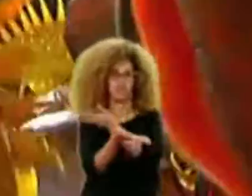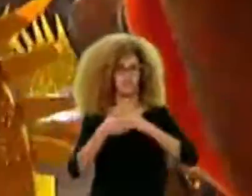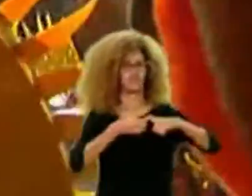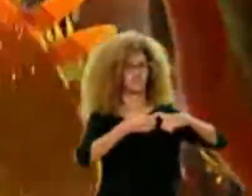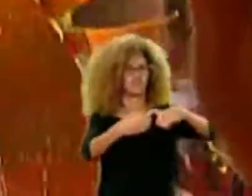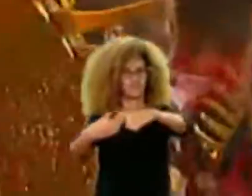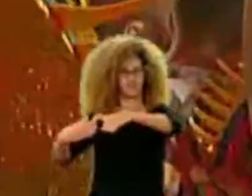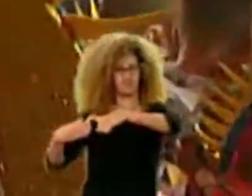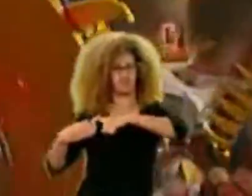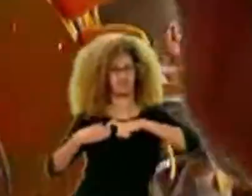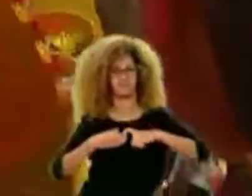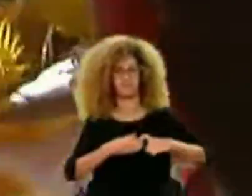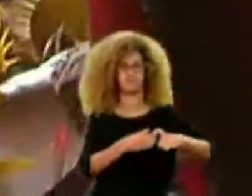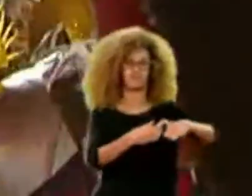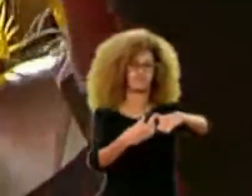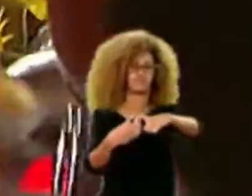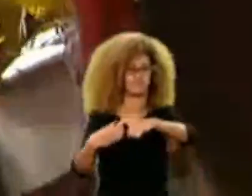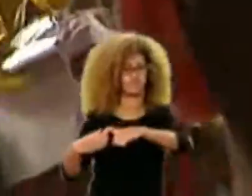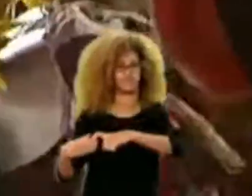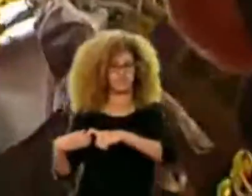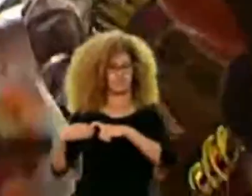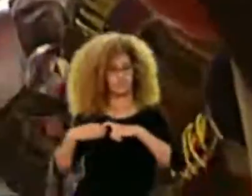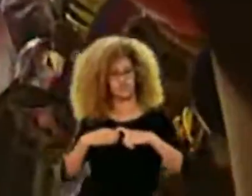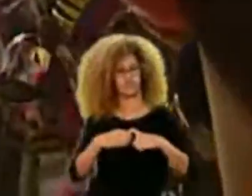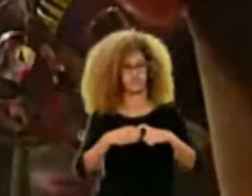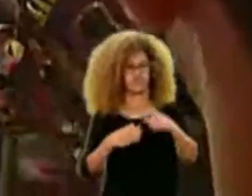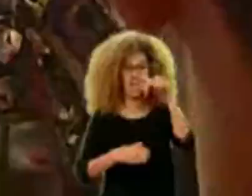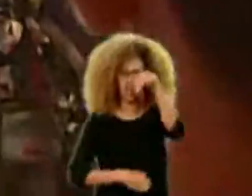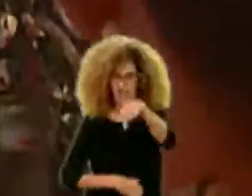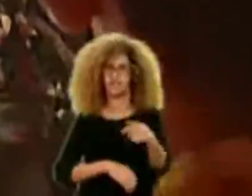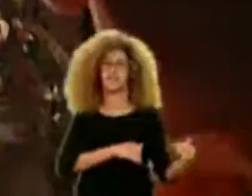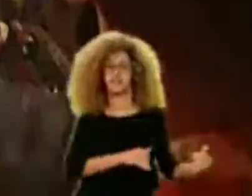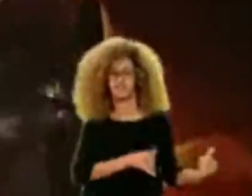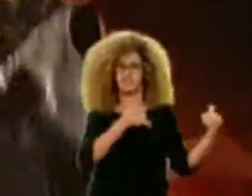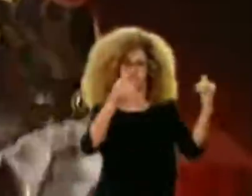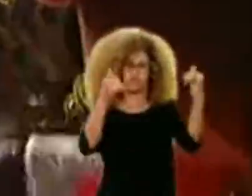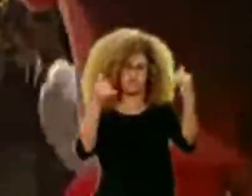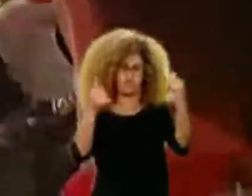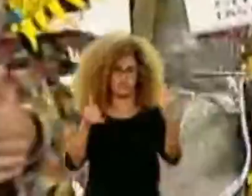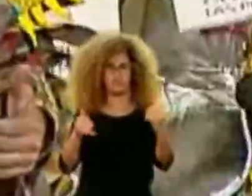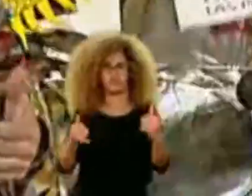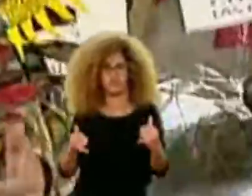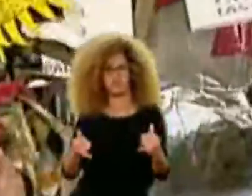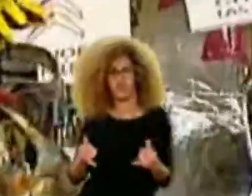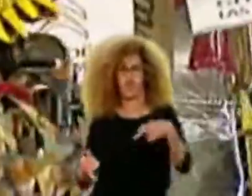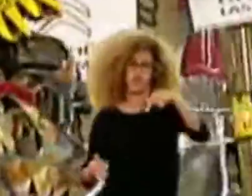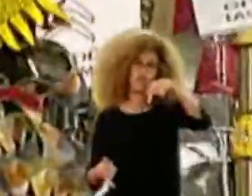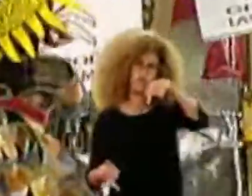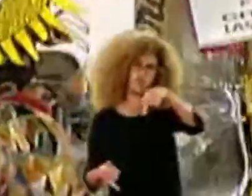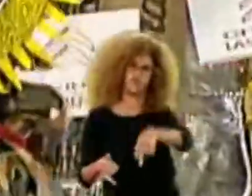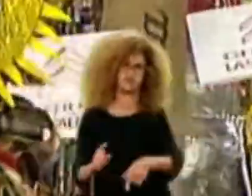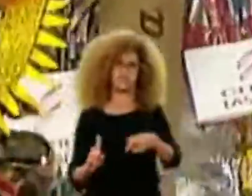y solidaridad. Ya aquí hemos llegado hoy